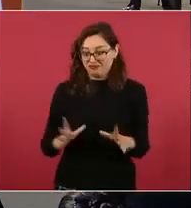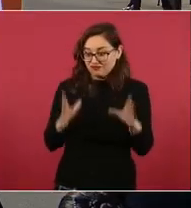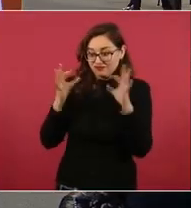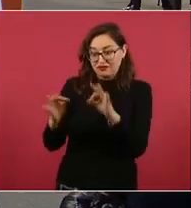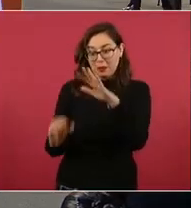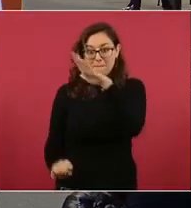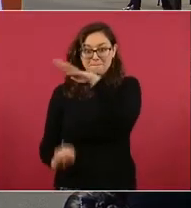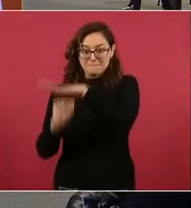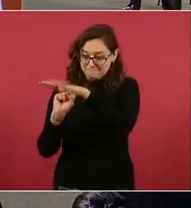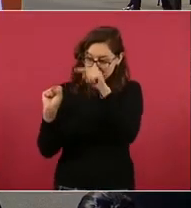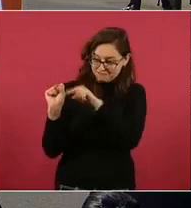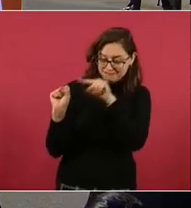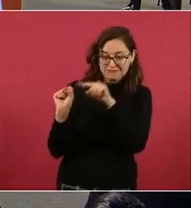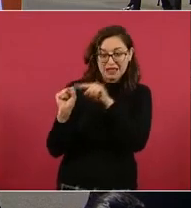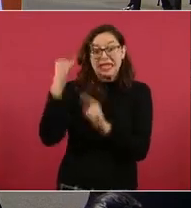de los partidos